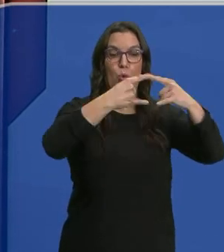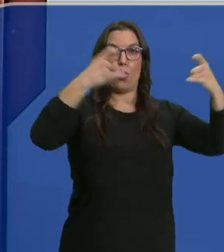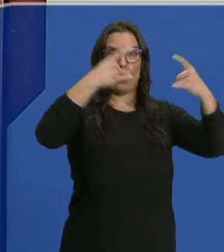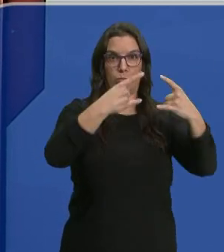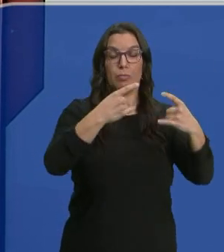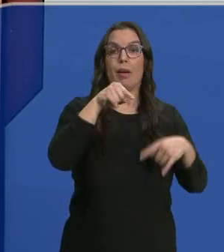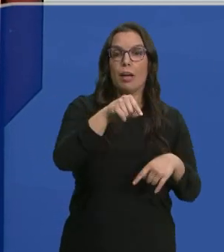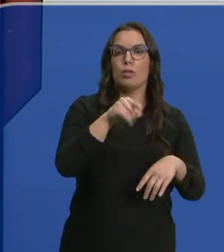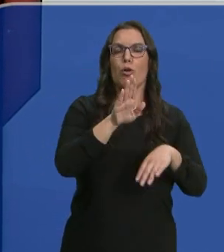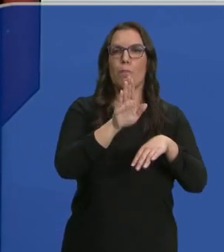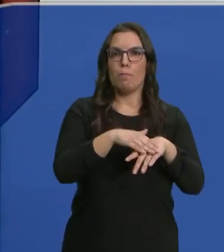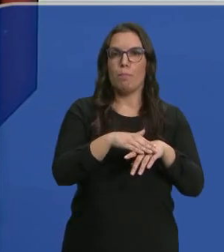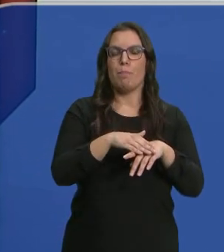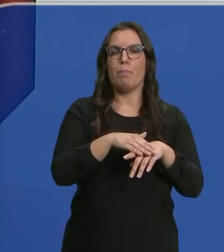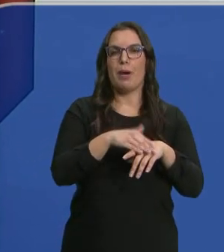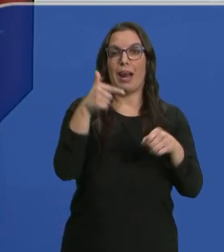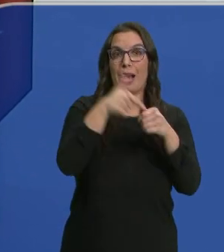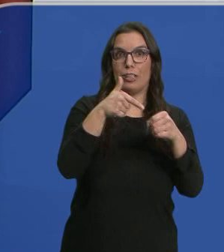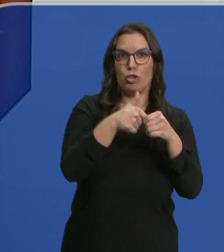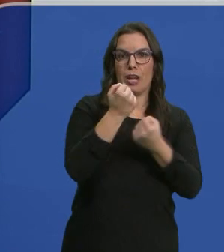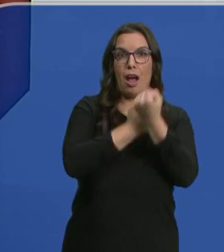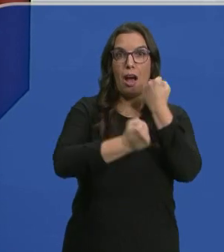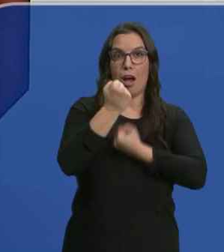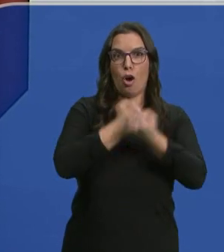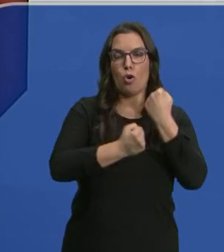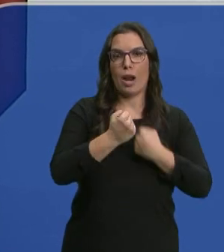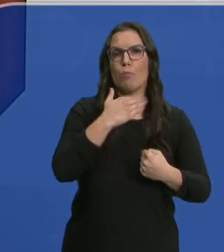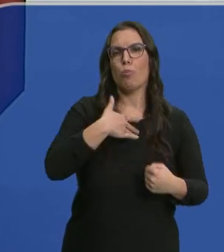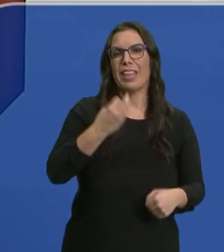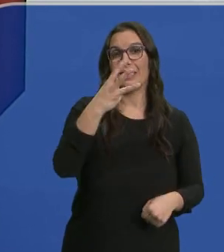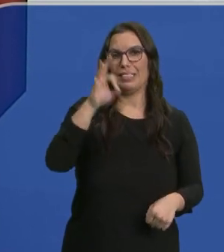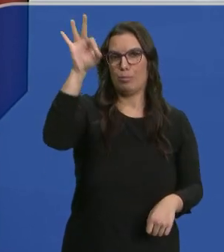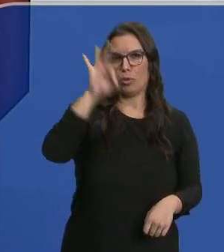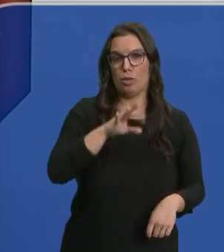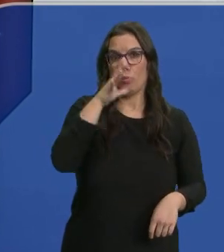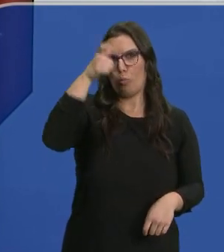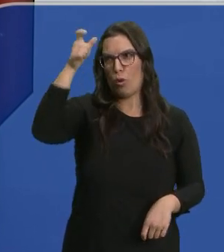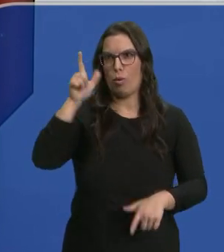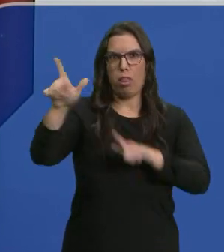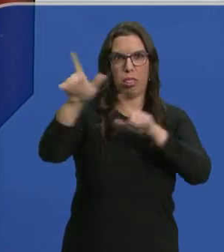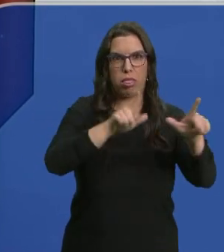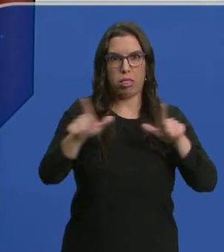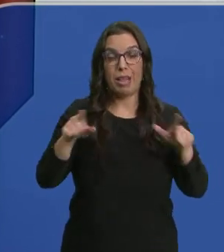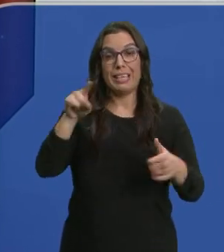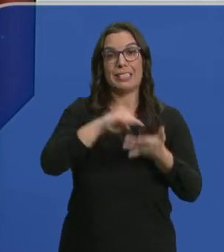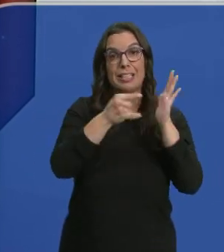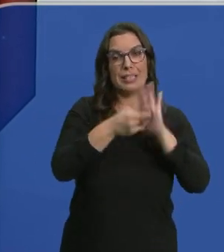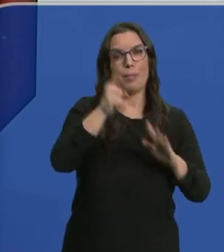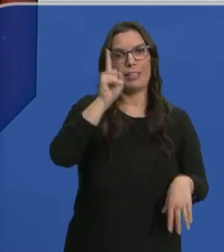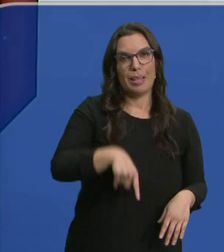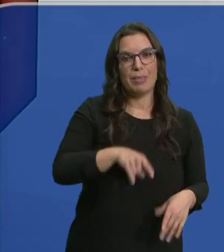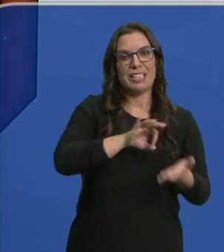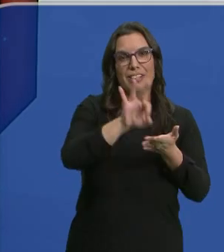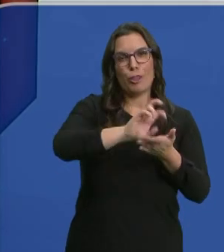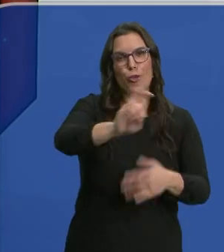nuestros pueblos, muchos y dispersos, es hasta un 30% de ahorro. Este sistema se está extendiendo también a